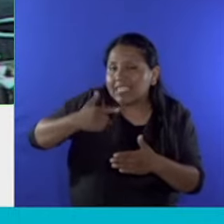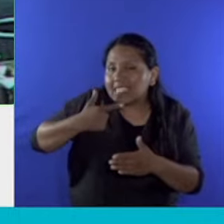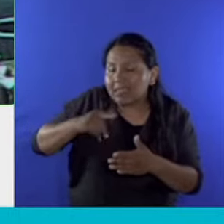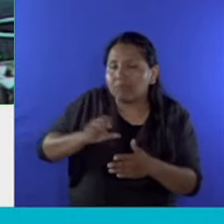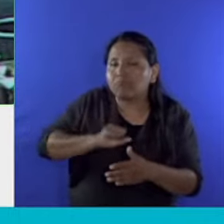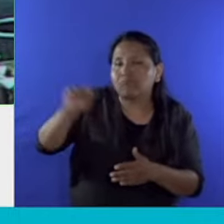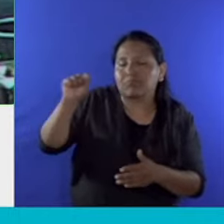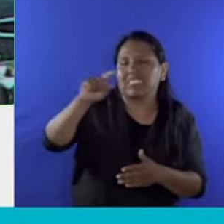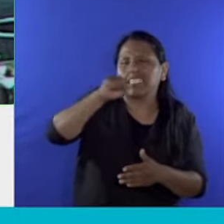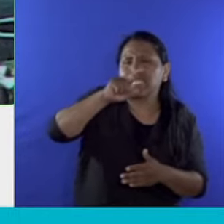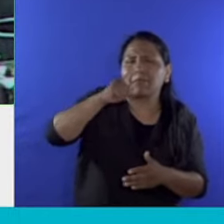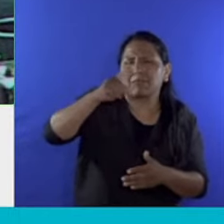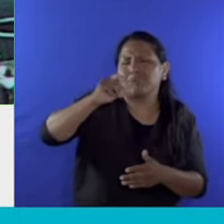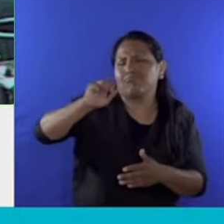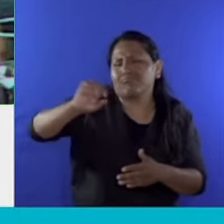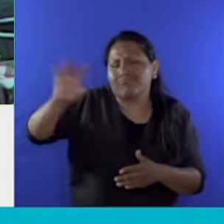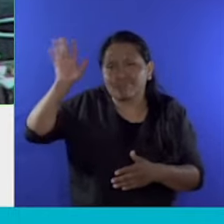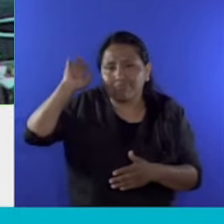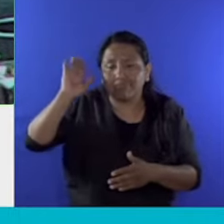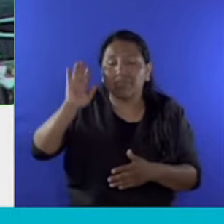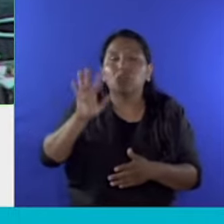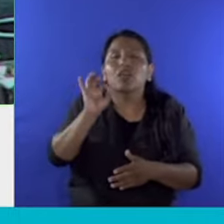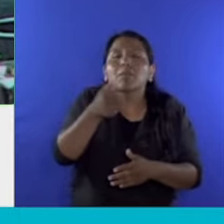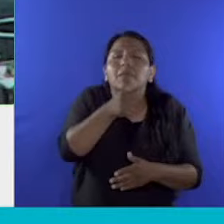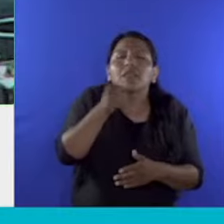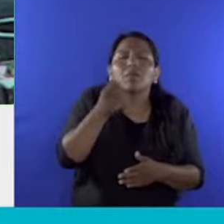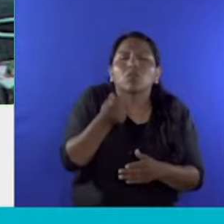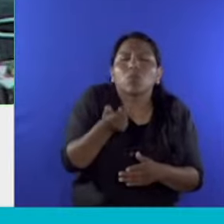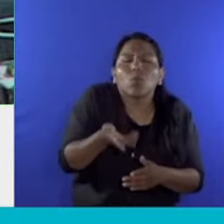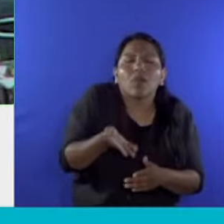inflación, 7,076. ¿Pero saben cuánto subieron los medicamentos?